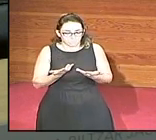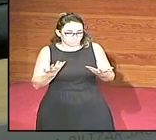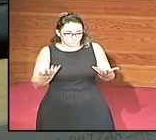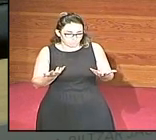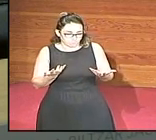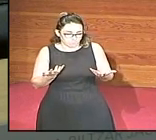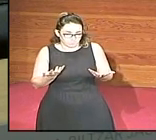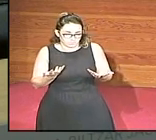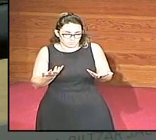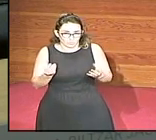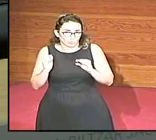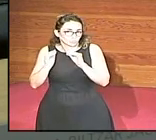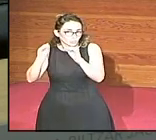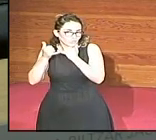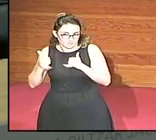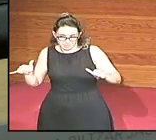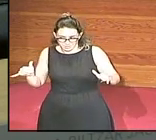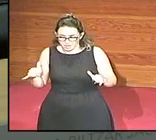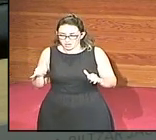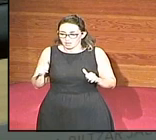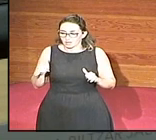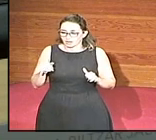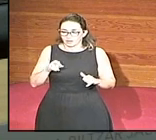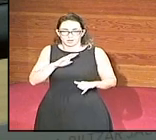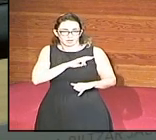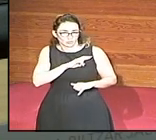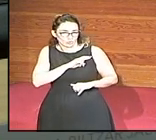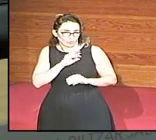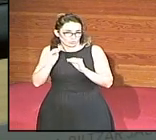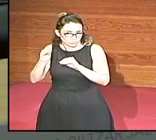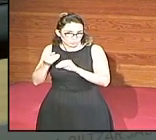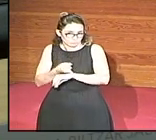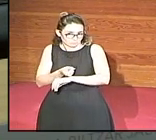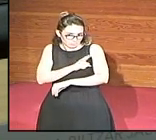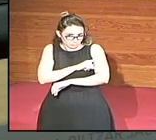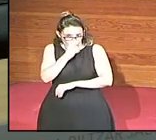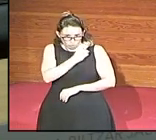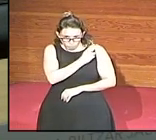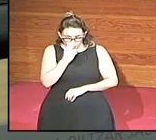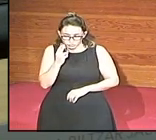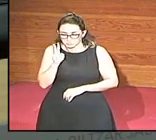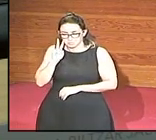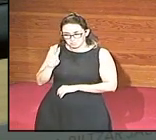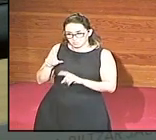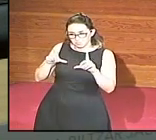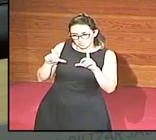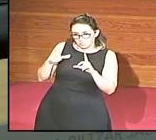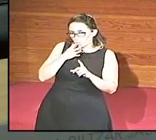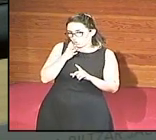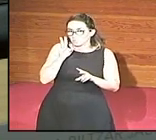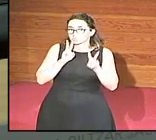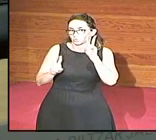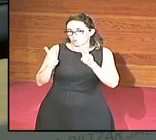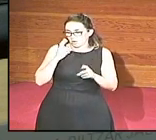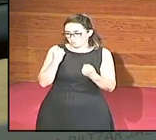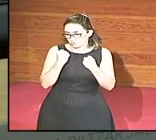las celebraciones, ¿no?, y los ritos ortodoxos, que son tremendamente visuales. Y, bueno, pues,